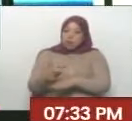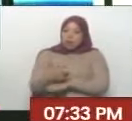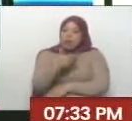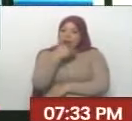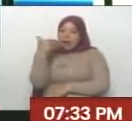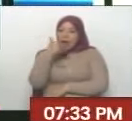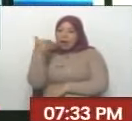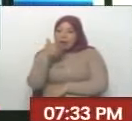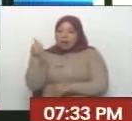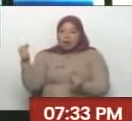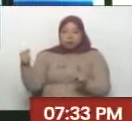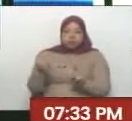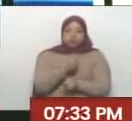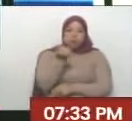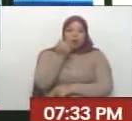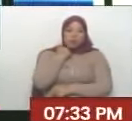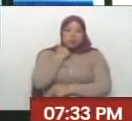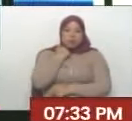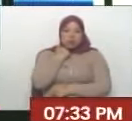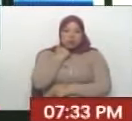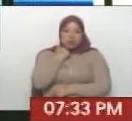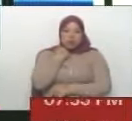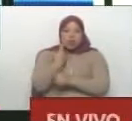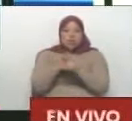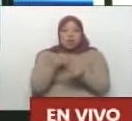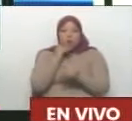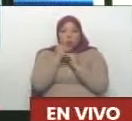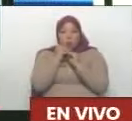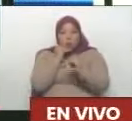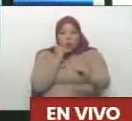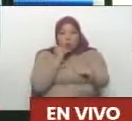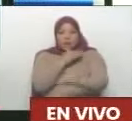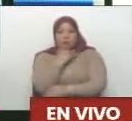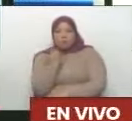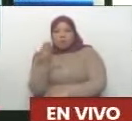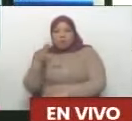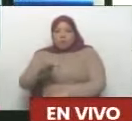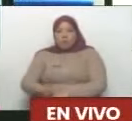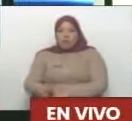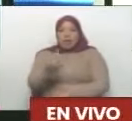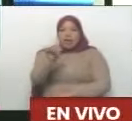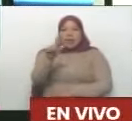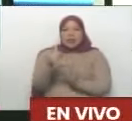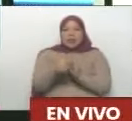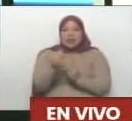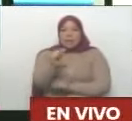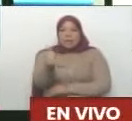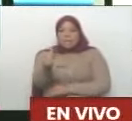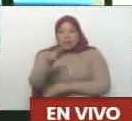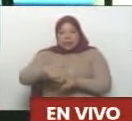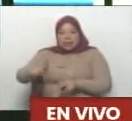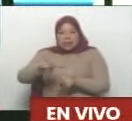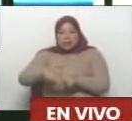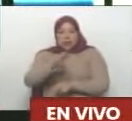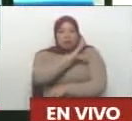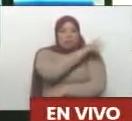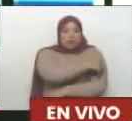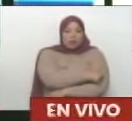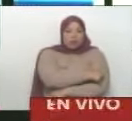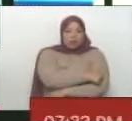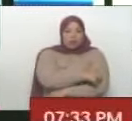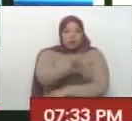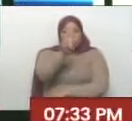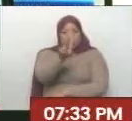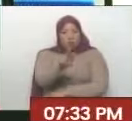guardan silencio frente a la masacre, el asesinato de más de 10.000 niños palestinos, la masacre diaria del